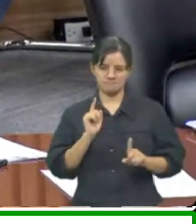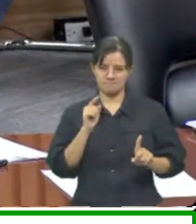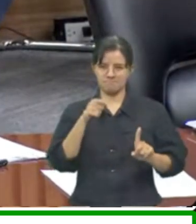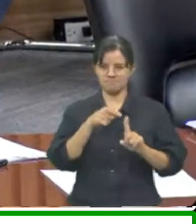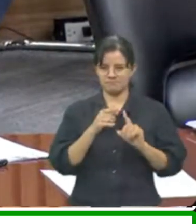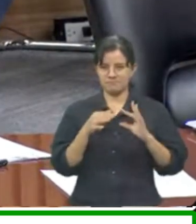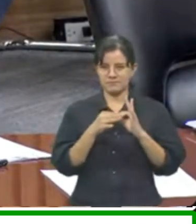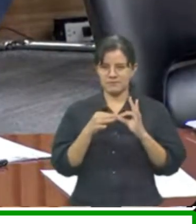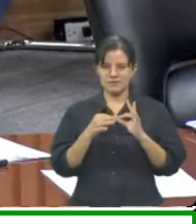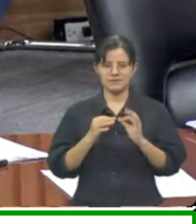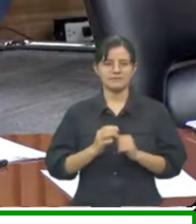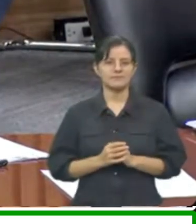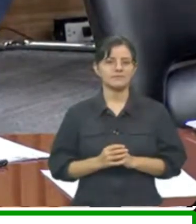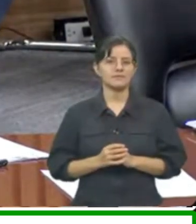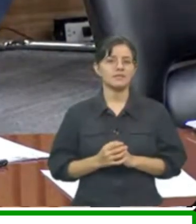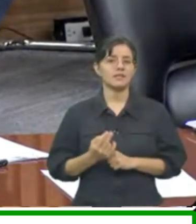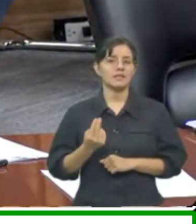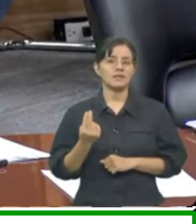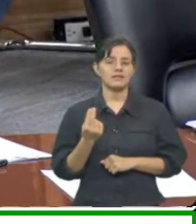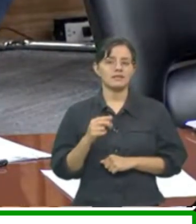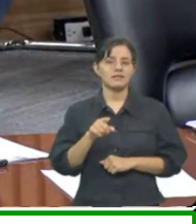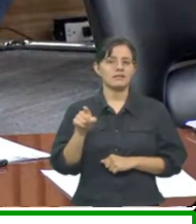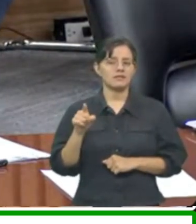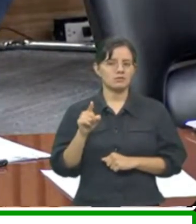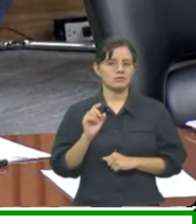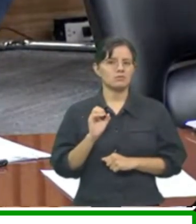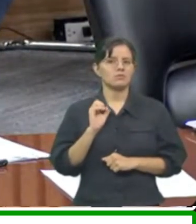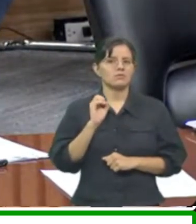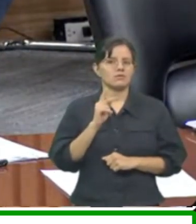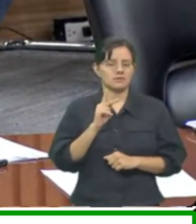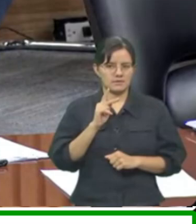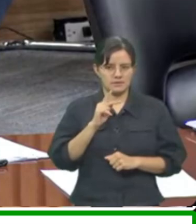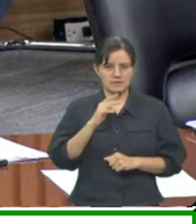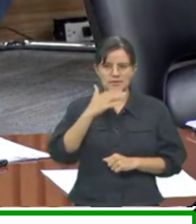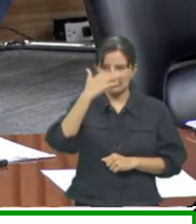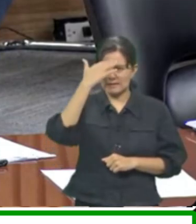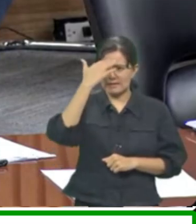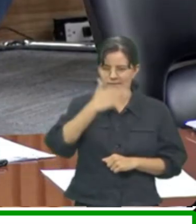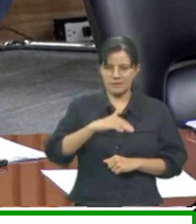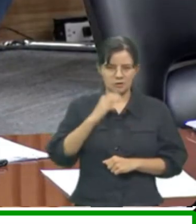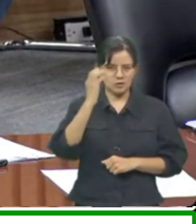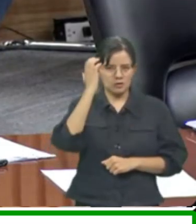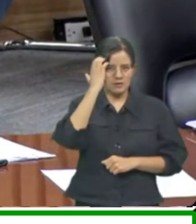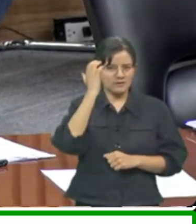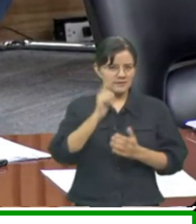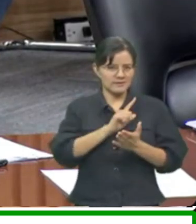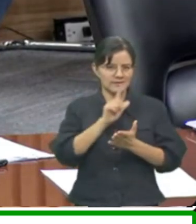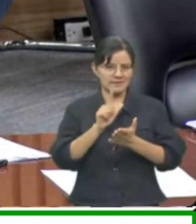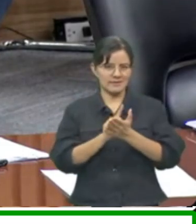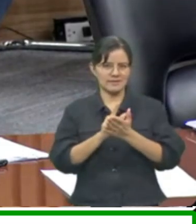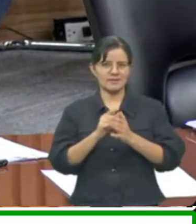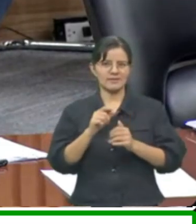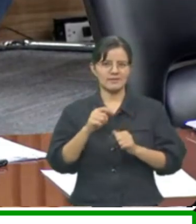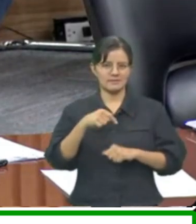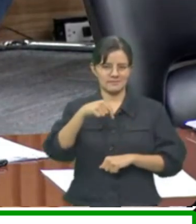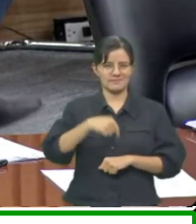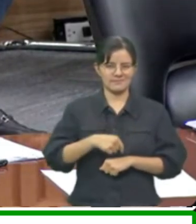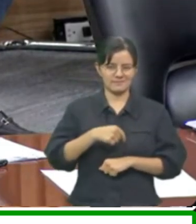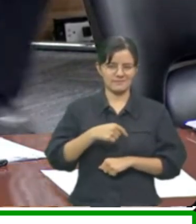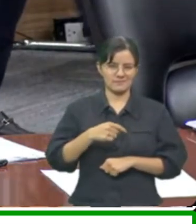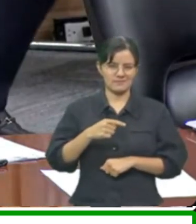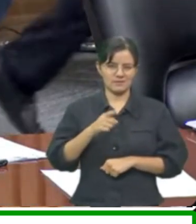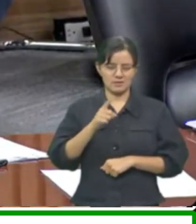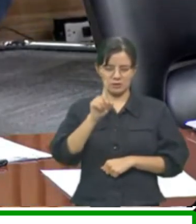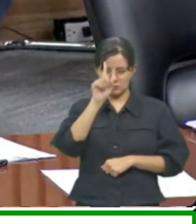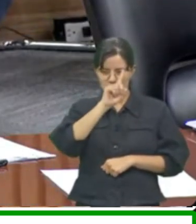certeza, que es una obligación que tiene este órgano electoral y que está prevista en el artículo 41, fracción